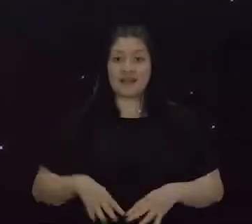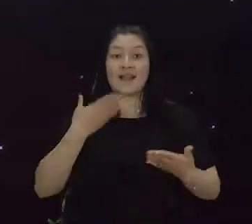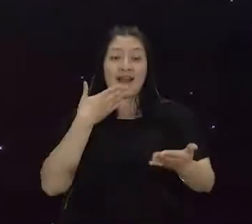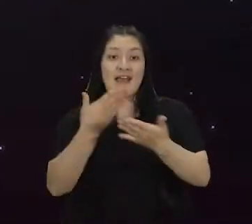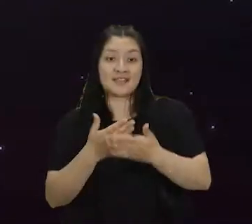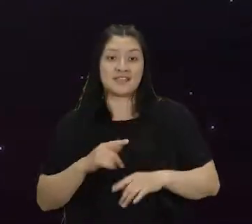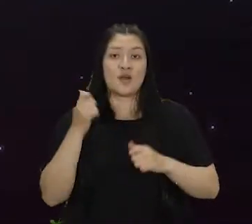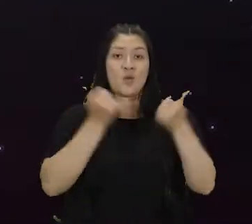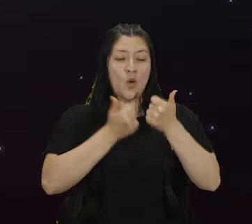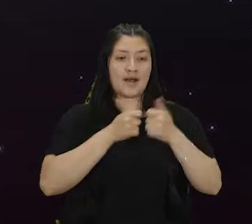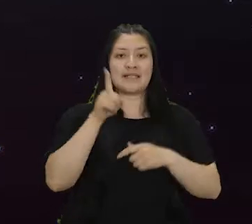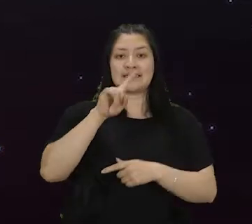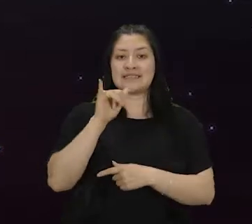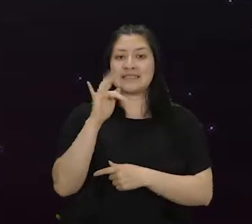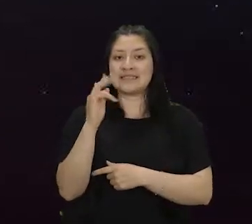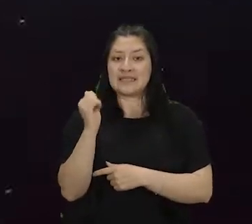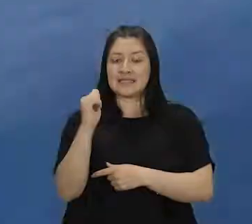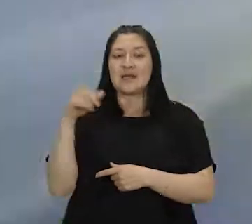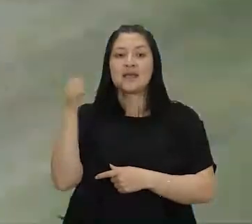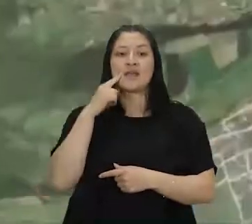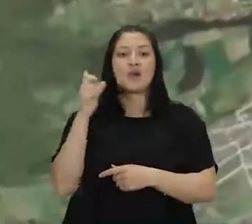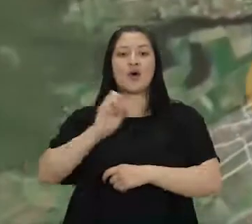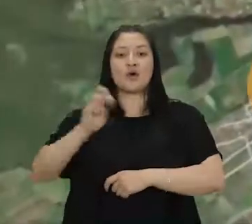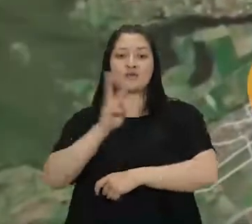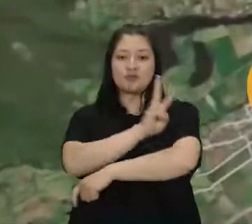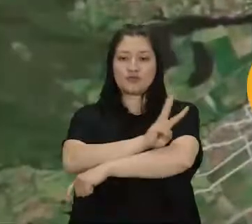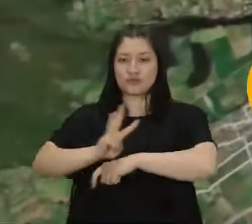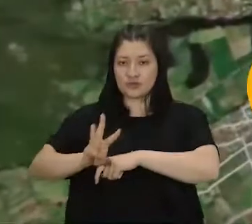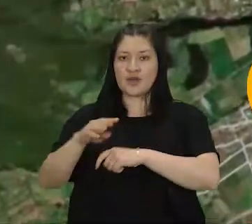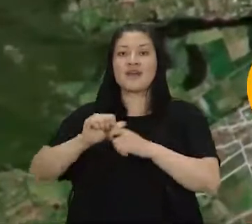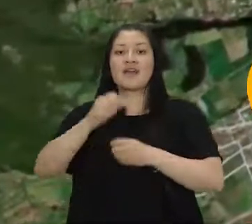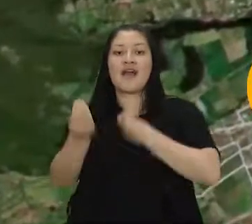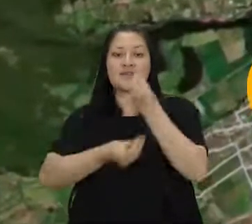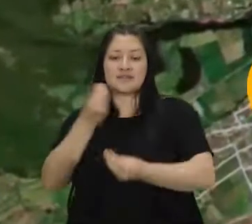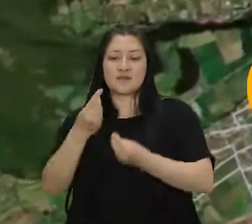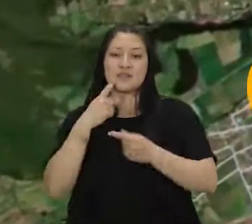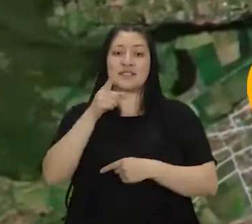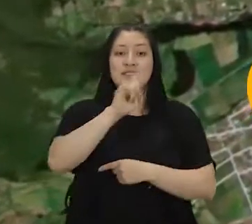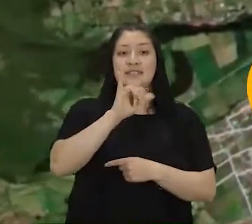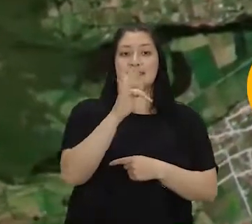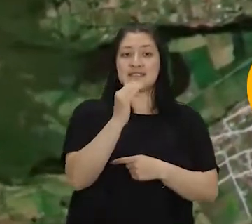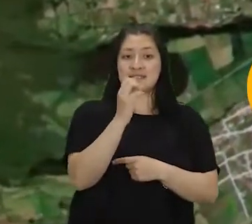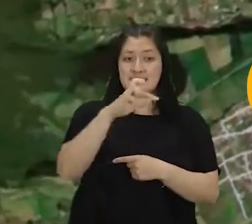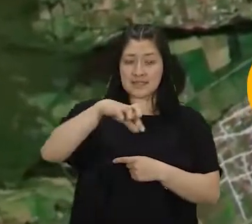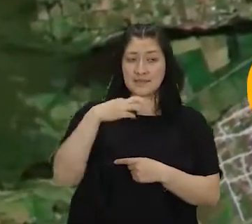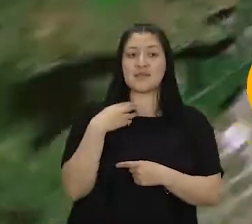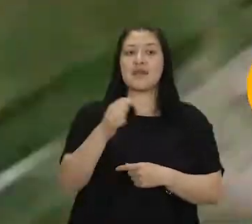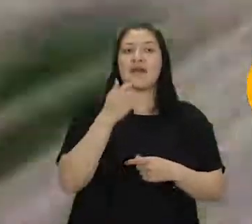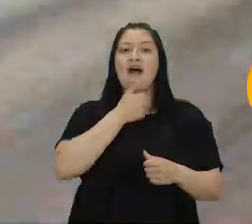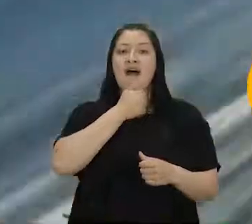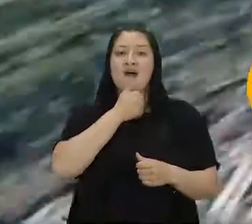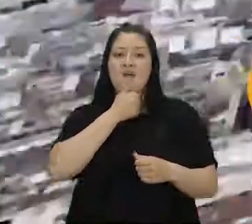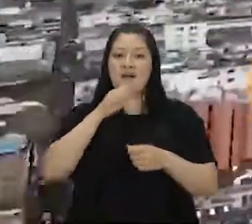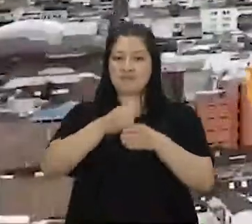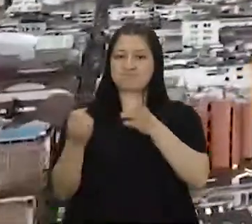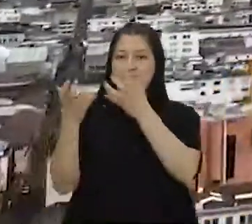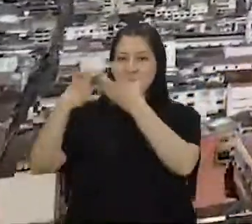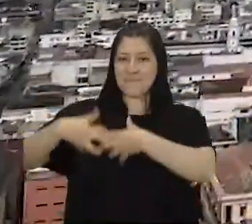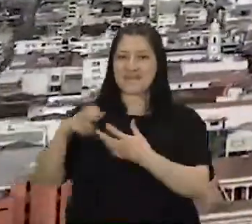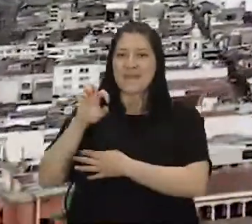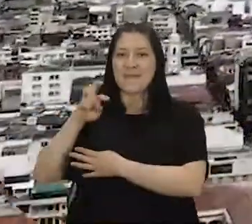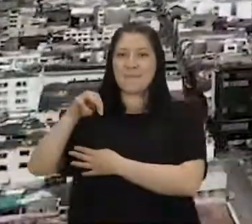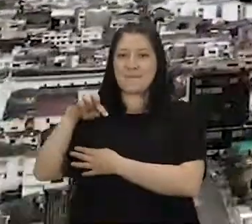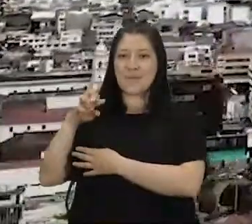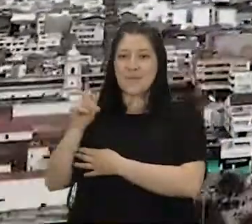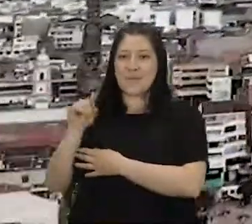Gracias al uso de aplicativos SIG como Argis Online y Field Maps, el SIG de Empopasto y la empresa como tal cuenta con un inventario